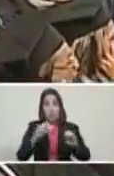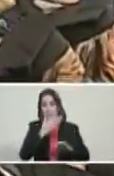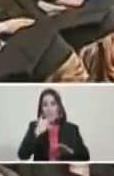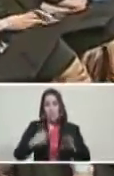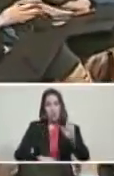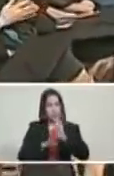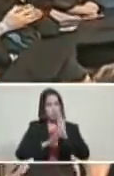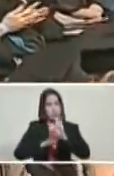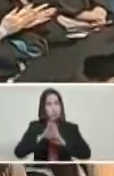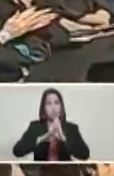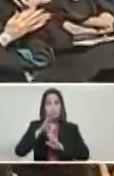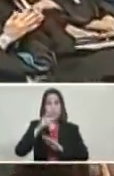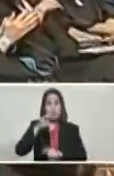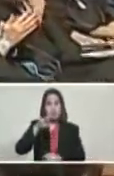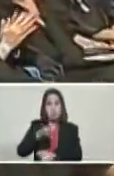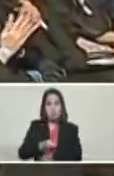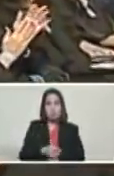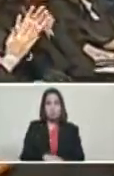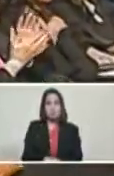mejores.